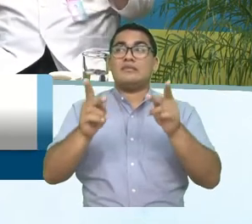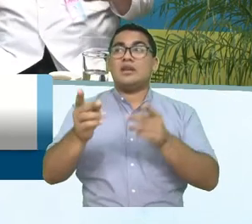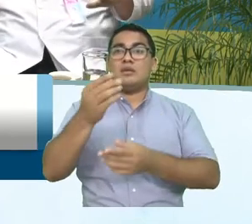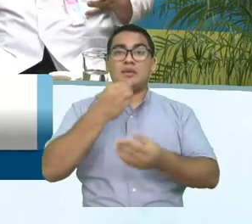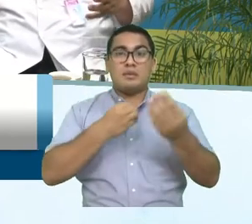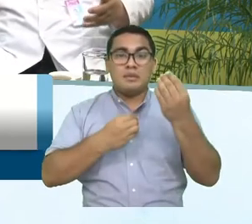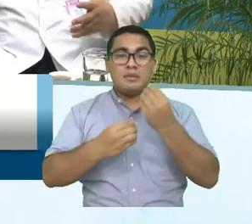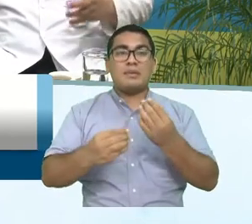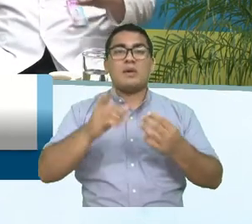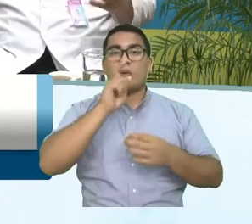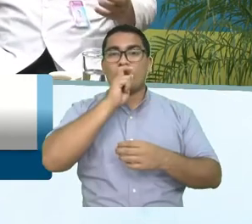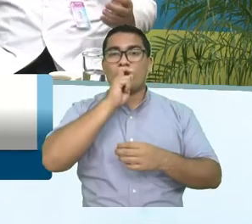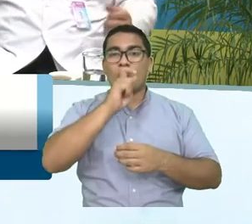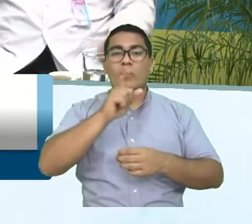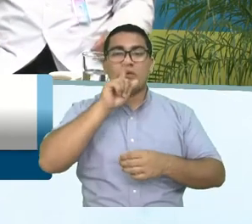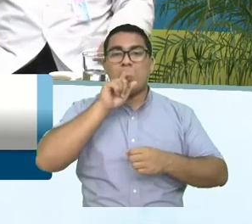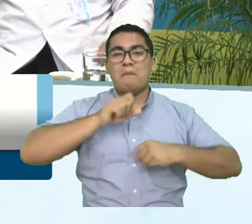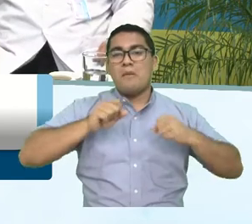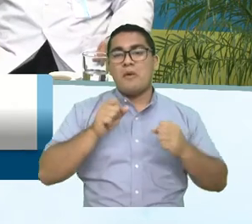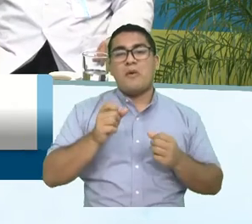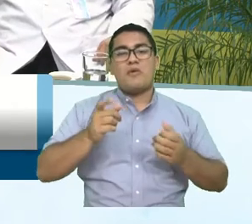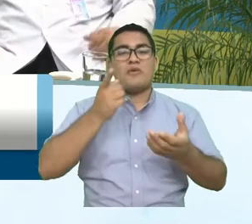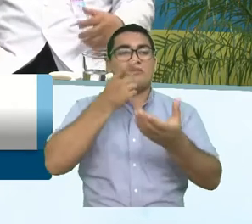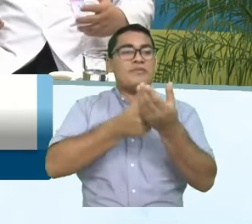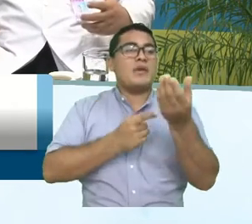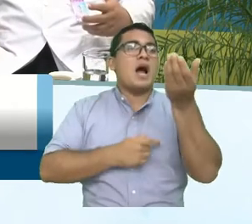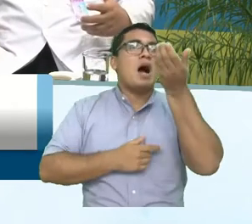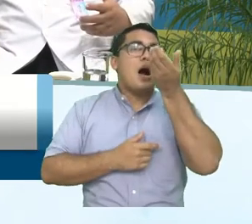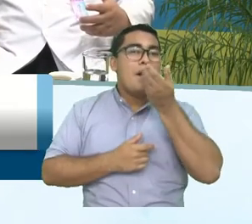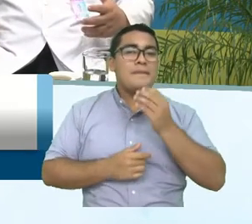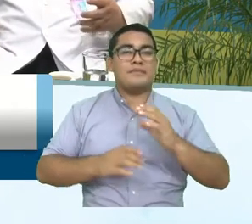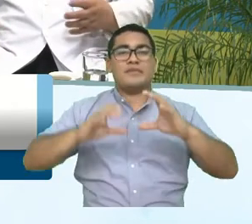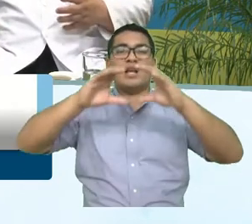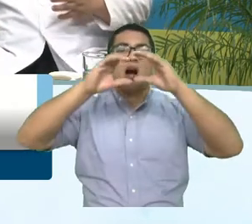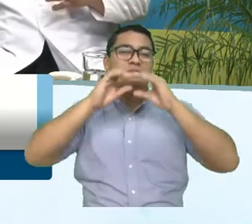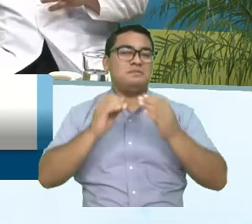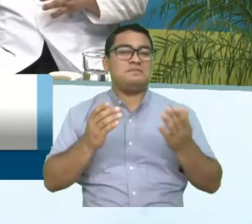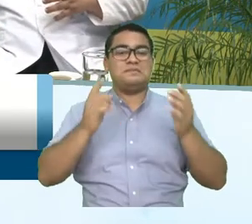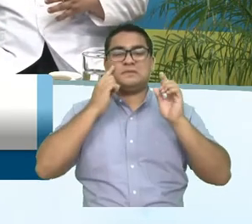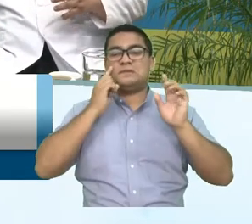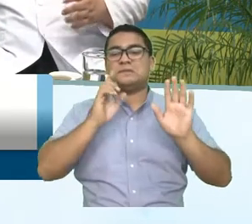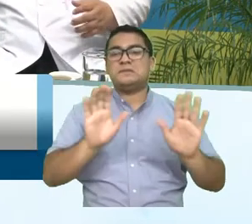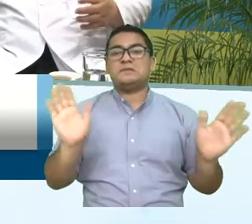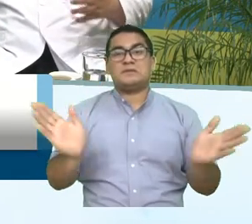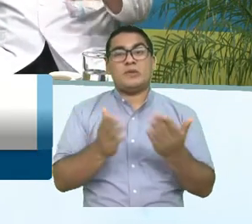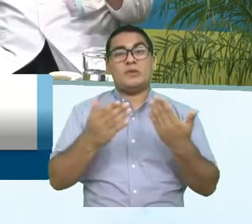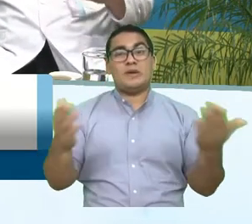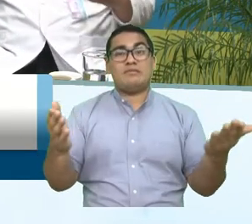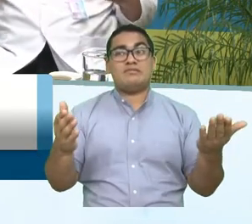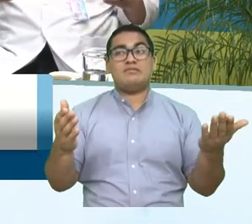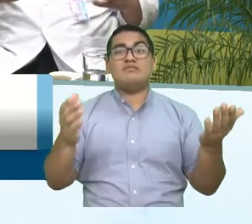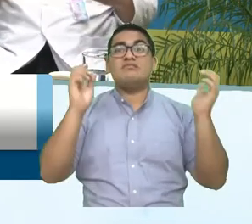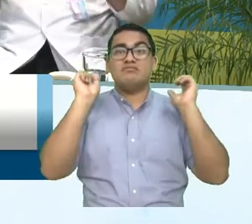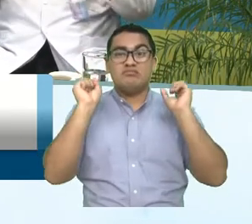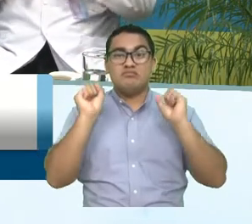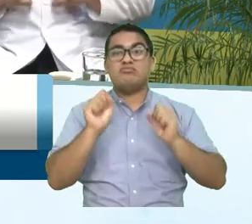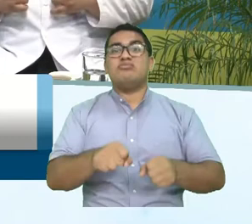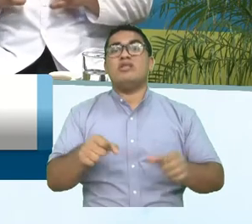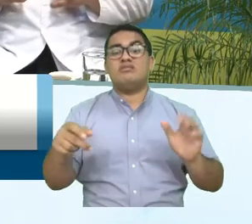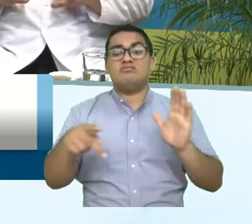no comida nos cuidamos, chatarra, no nos cuidamos, ¿verdad? Entonces, ¿qué pasa? Estamos más expuestos. Estamos más expuestos a padecer